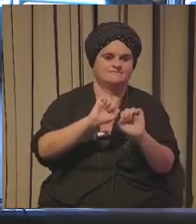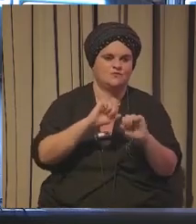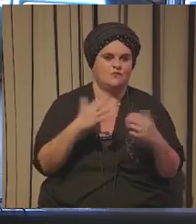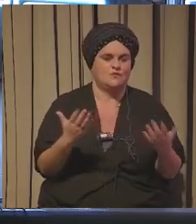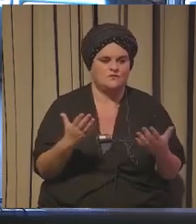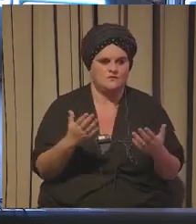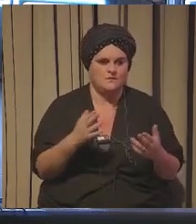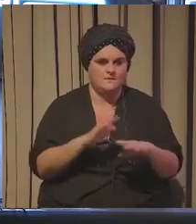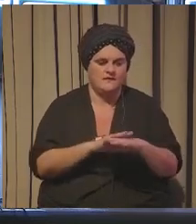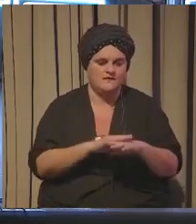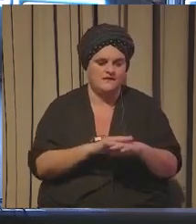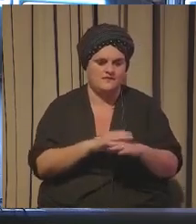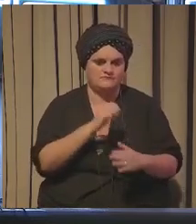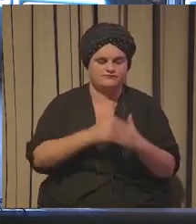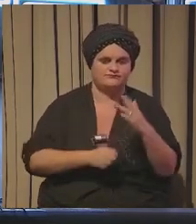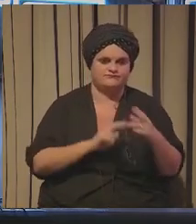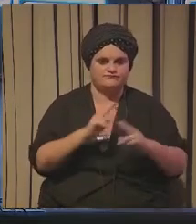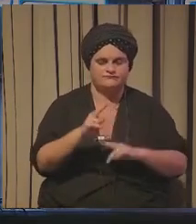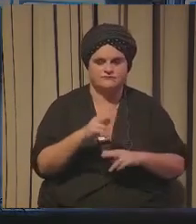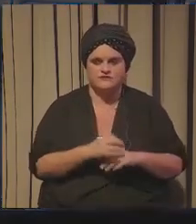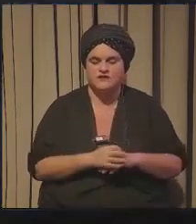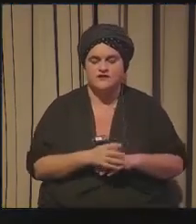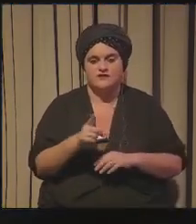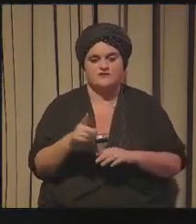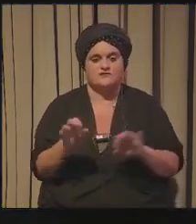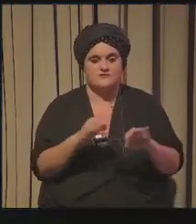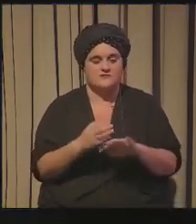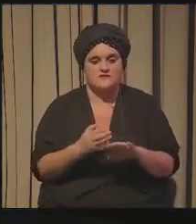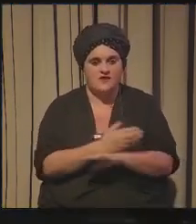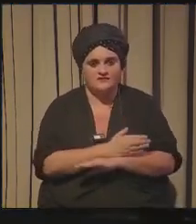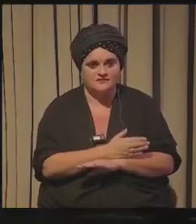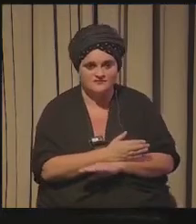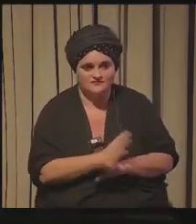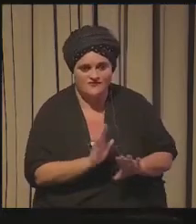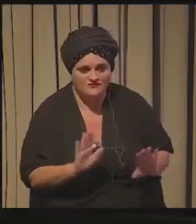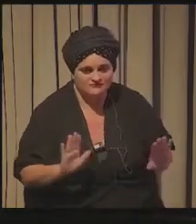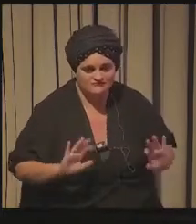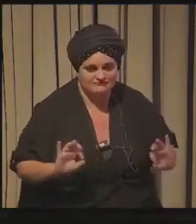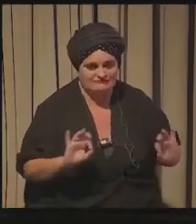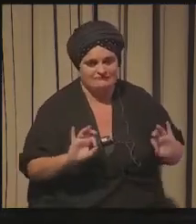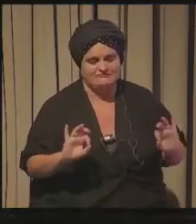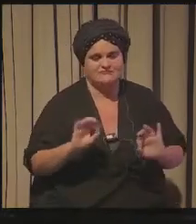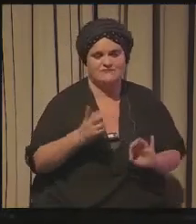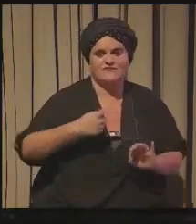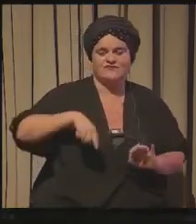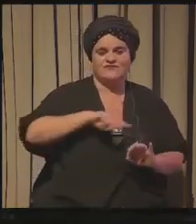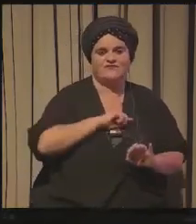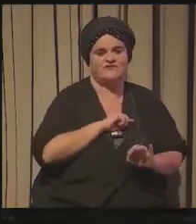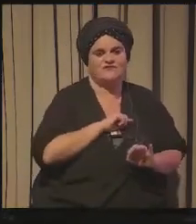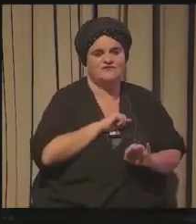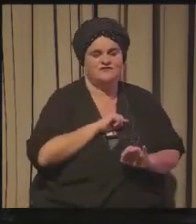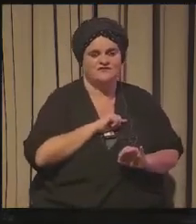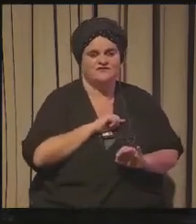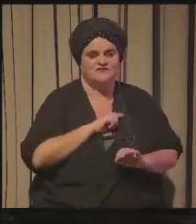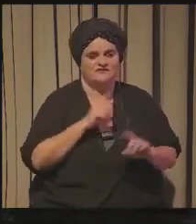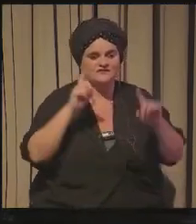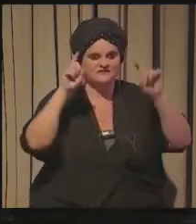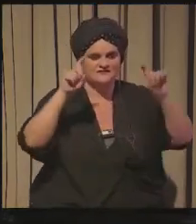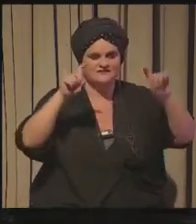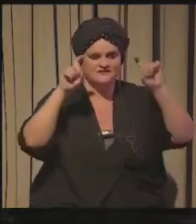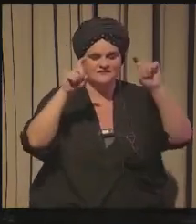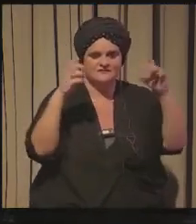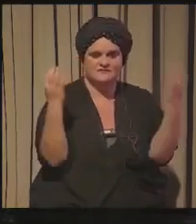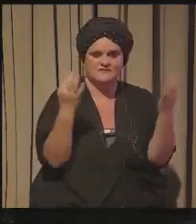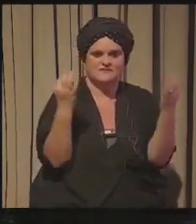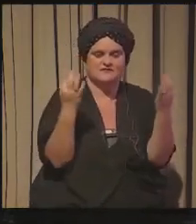superar las resistencias? Bueno, esto no lo preparamos de antemano. Y nosotros enseñamos